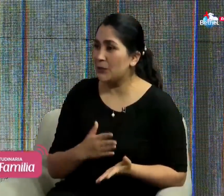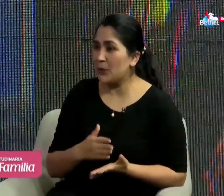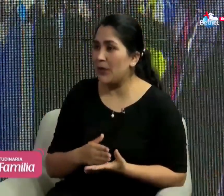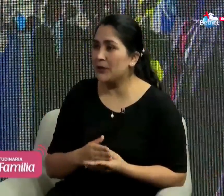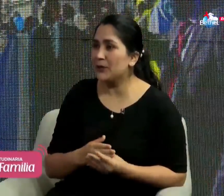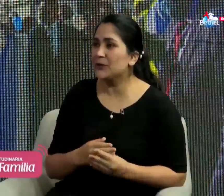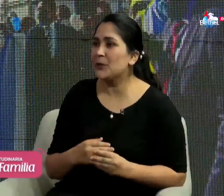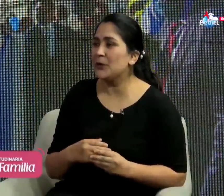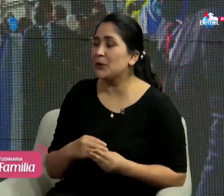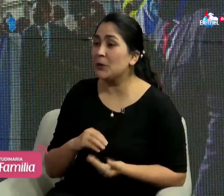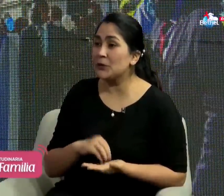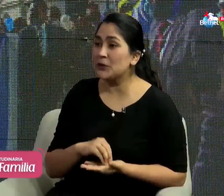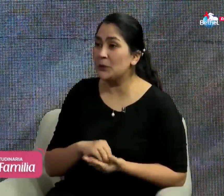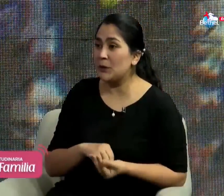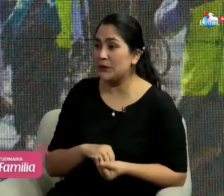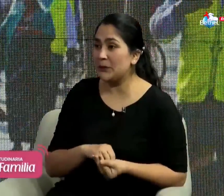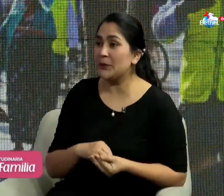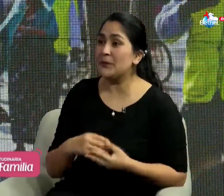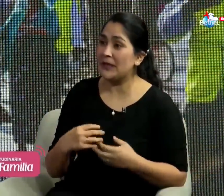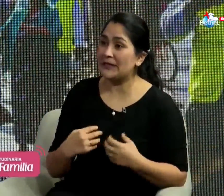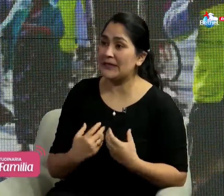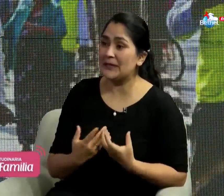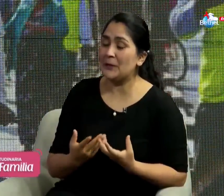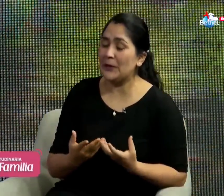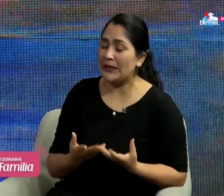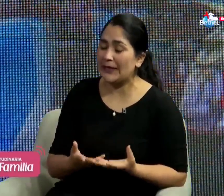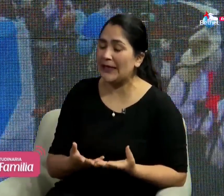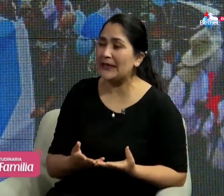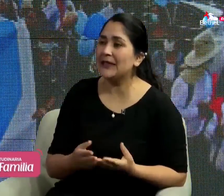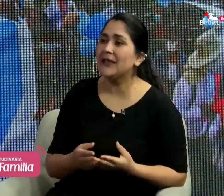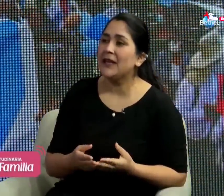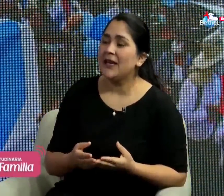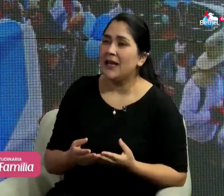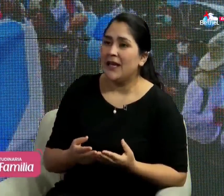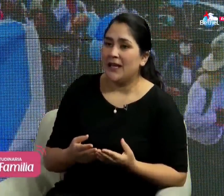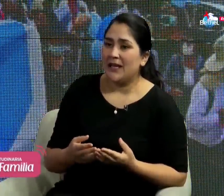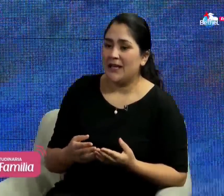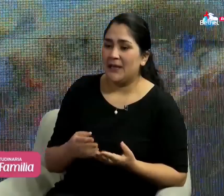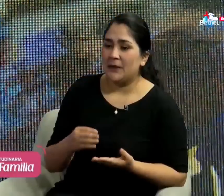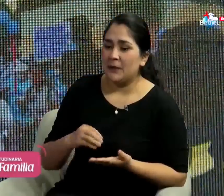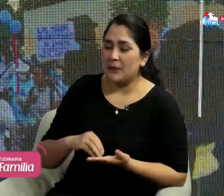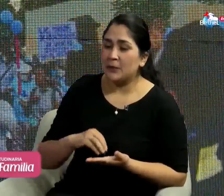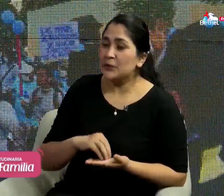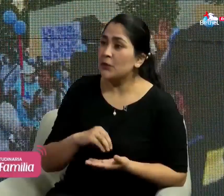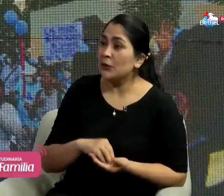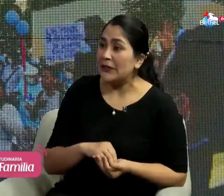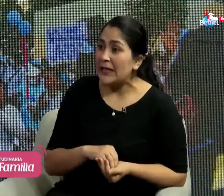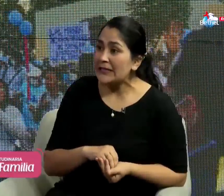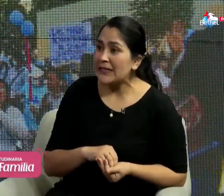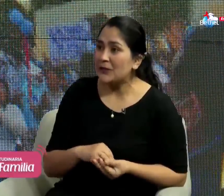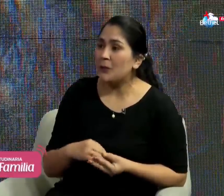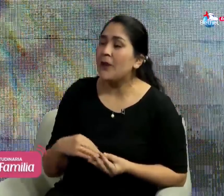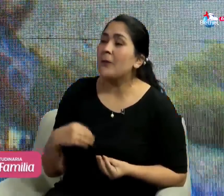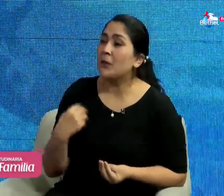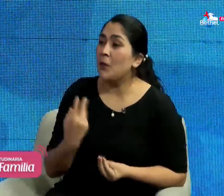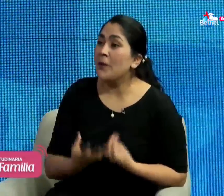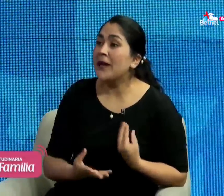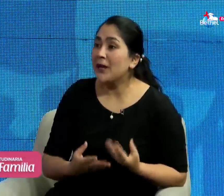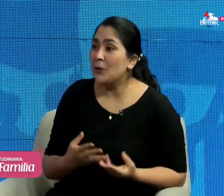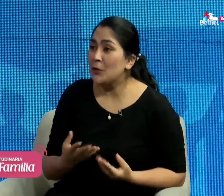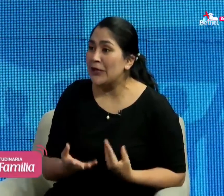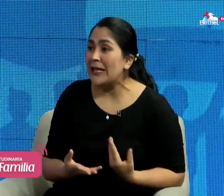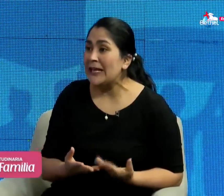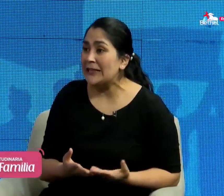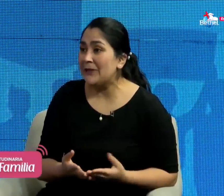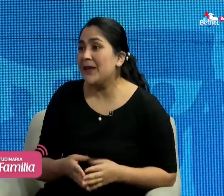más de 4 años, cuando en Nuevo Chimbote, pues en ese tiempo el alcalde impuso una ordenanza, ¿no?, para promover a